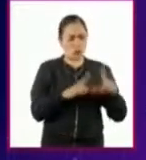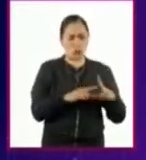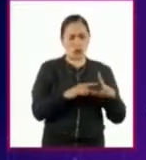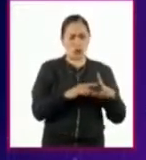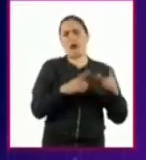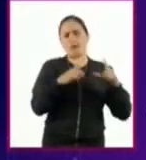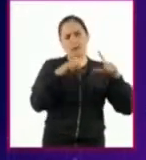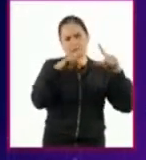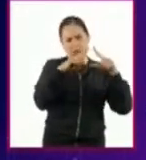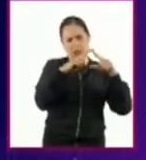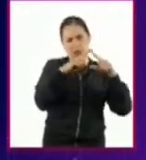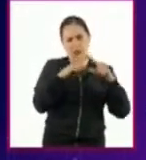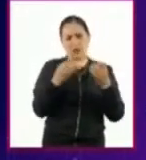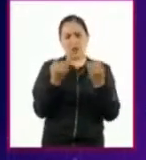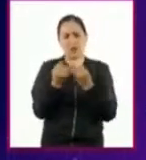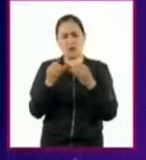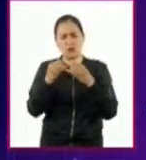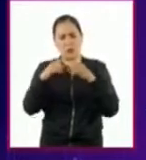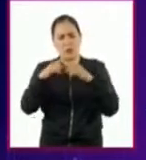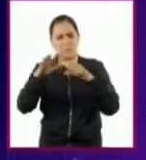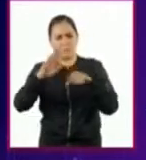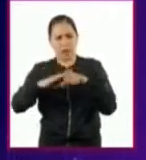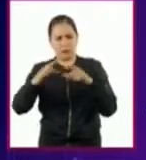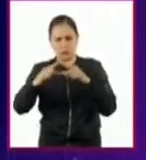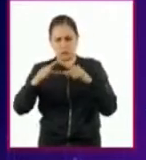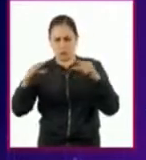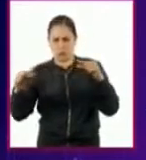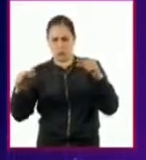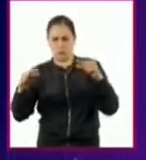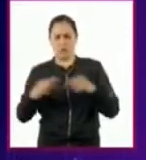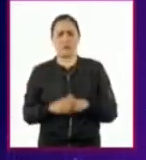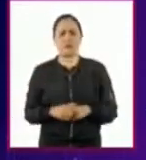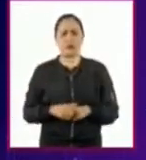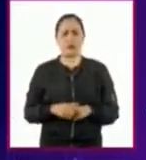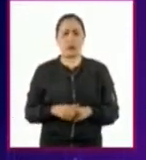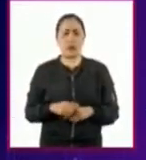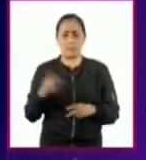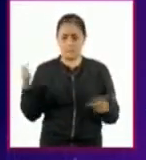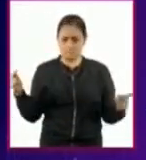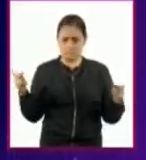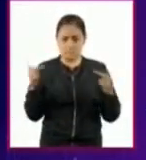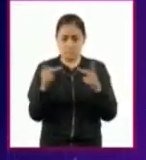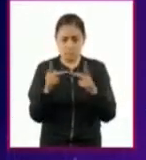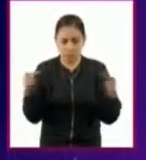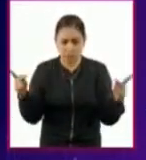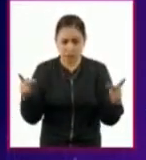y el otro un obtusángulo, por lo que sus triángulos no son congruentes.